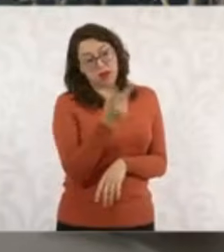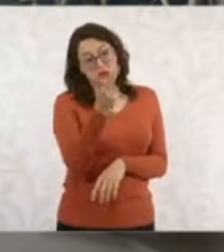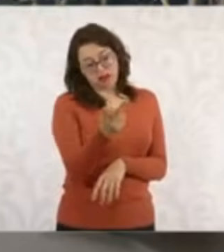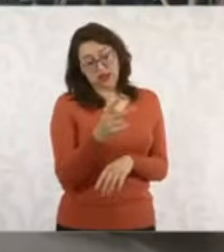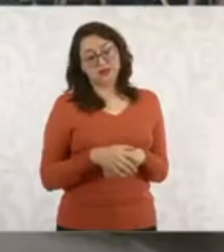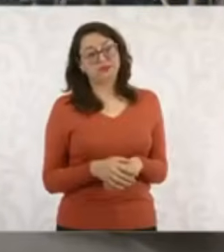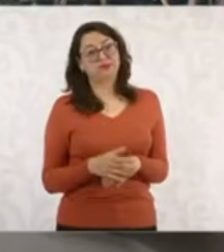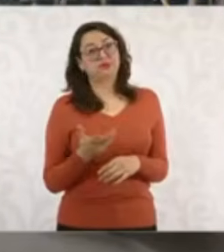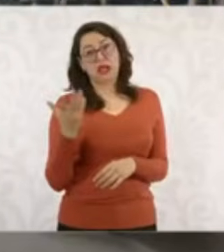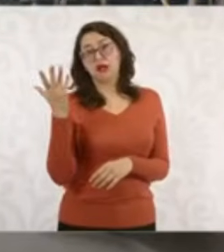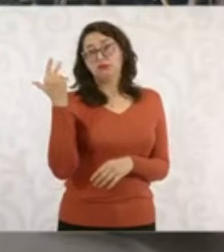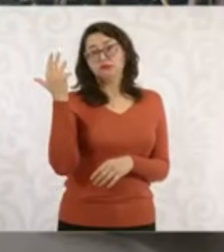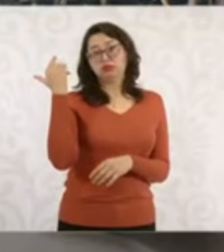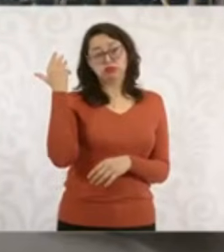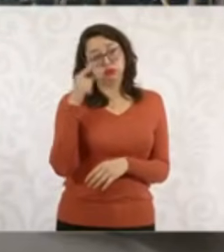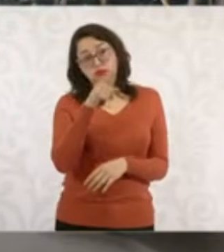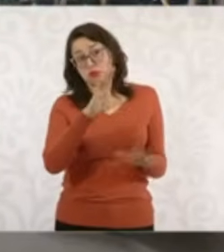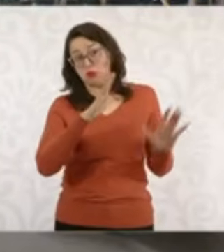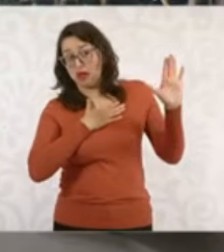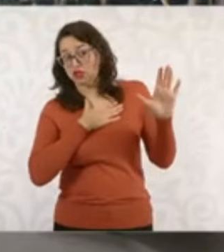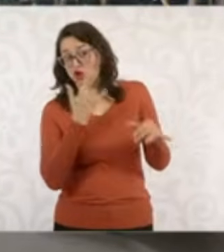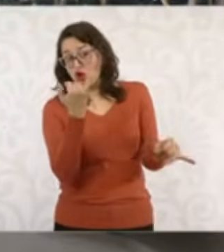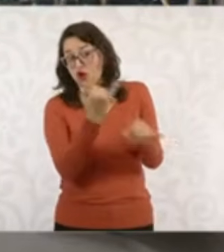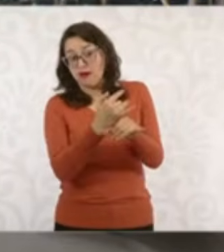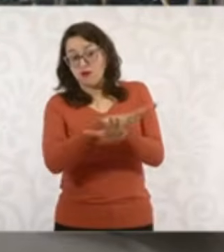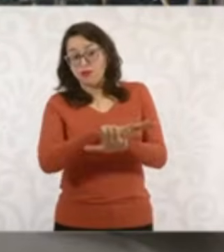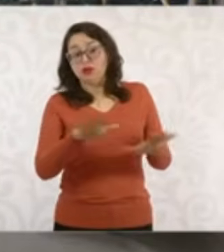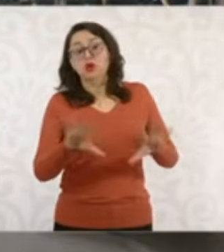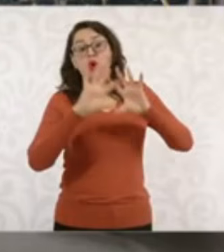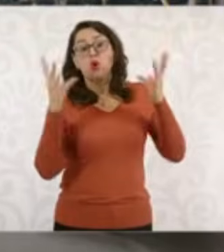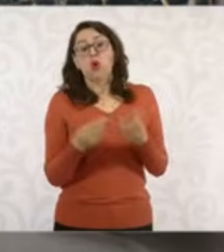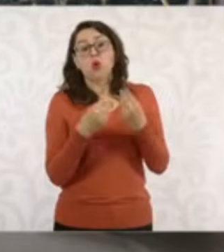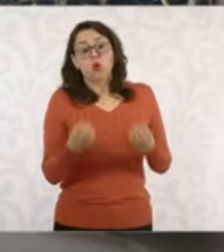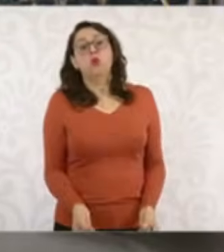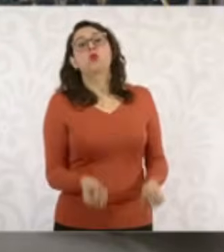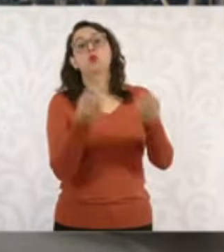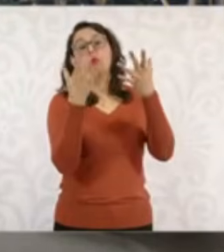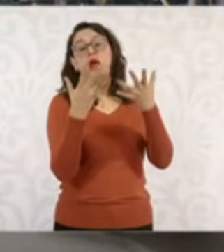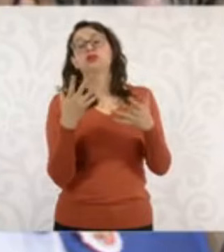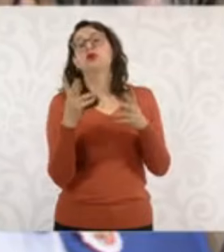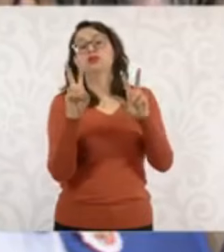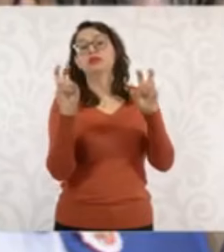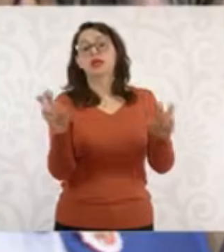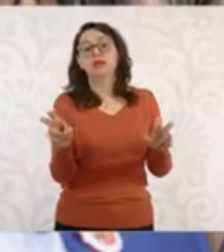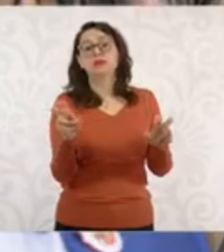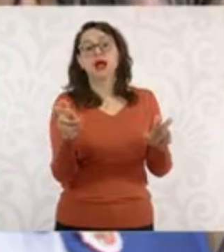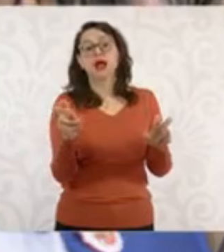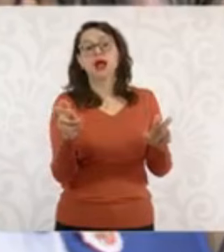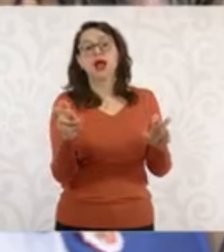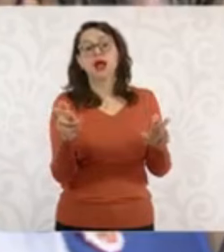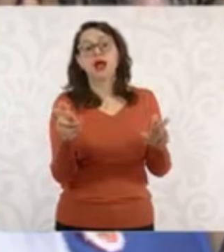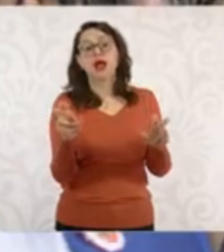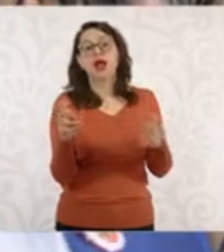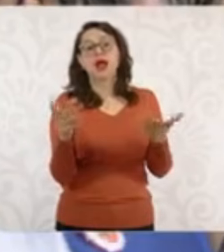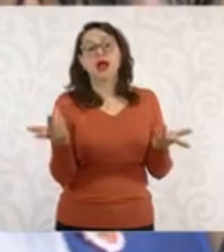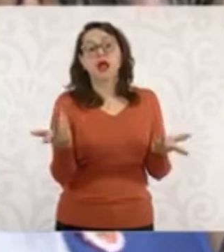hace ya mucho tiempo que nos prometió información respecto del monto total del inicio de estos envíos, de